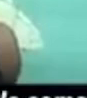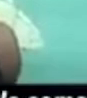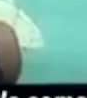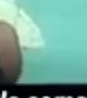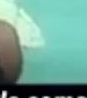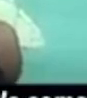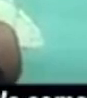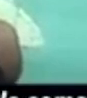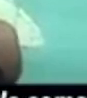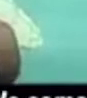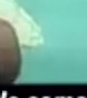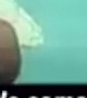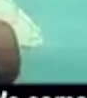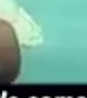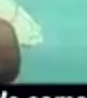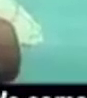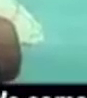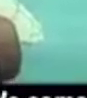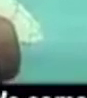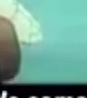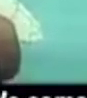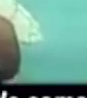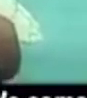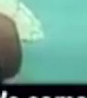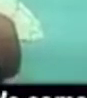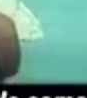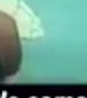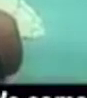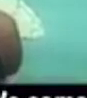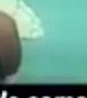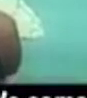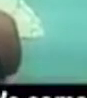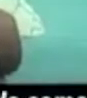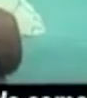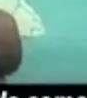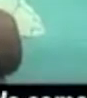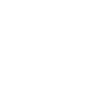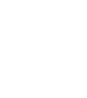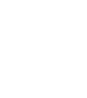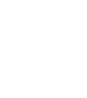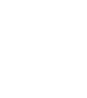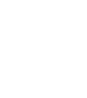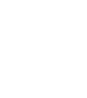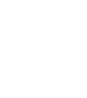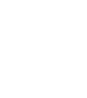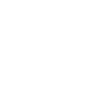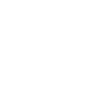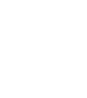mortalidad y prevalencia de COVID-19 por millón de habitantes en Panamá.